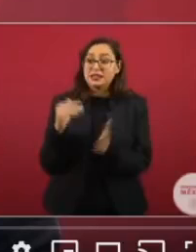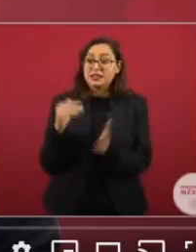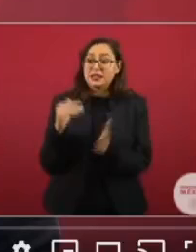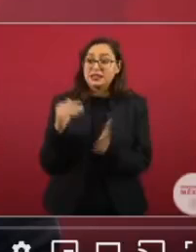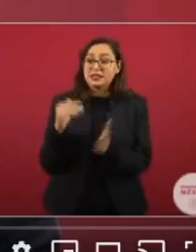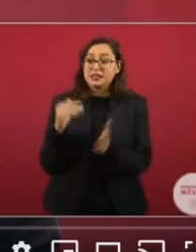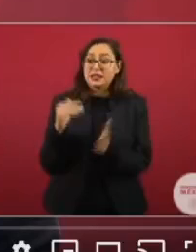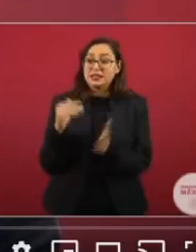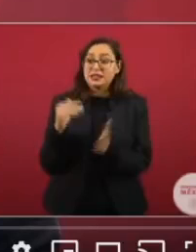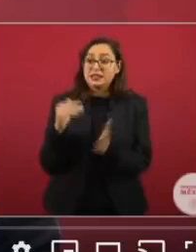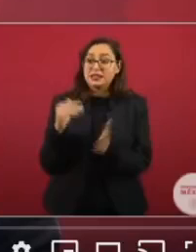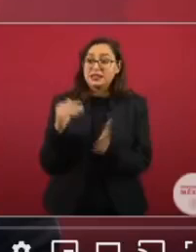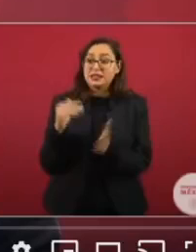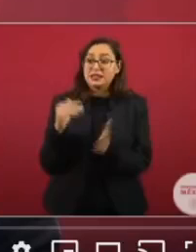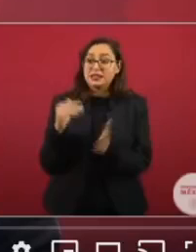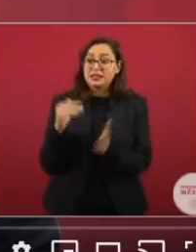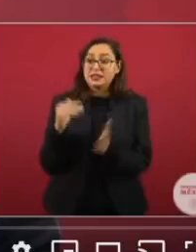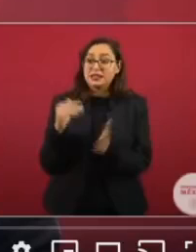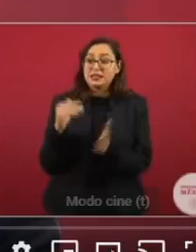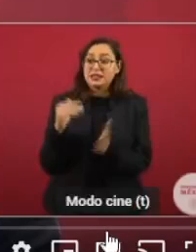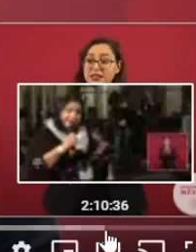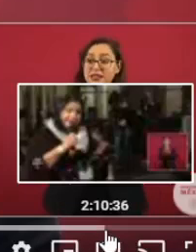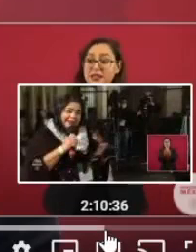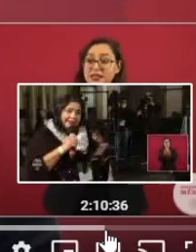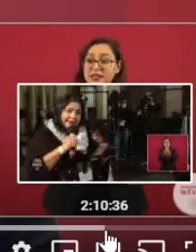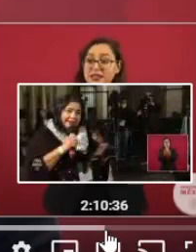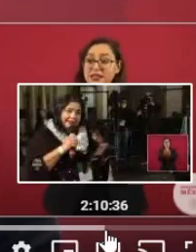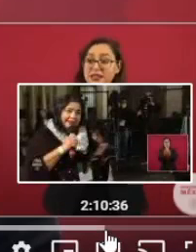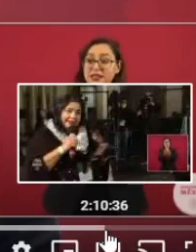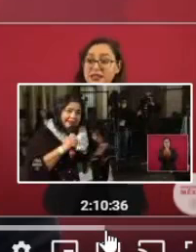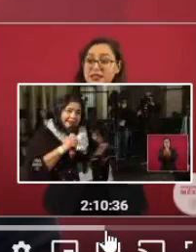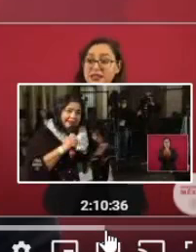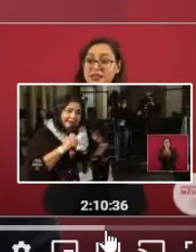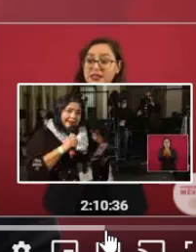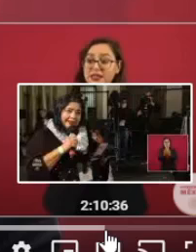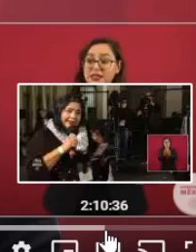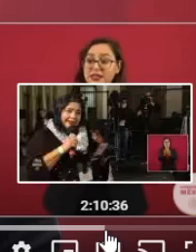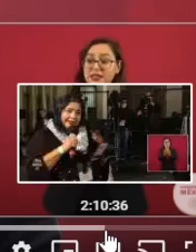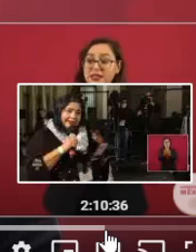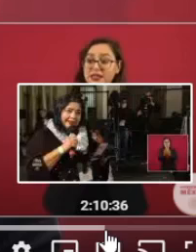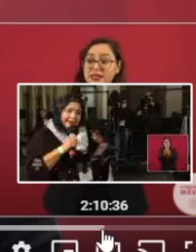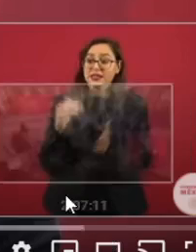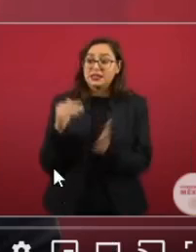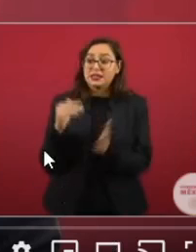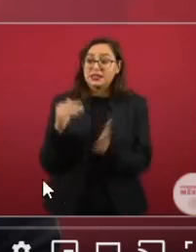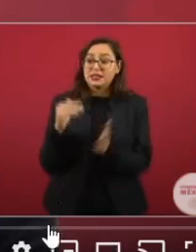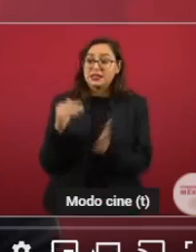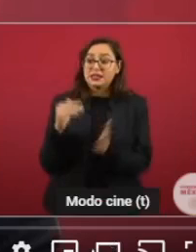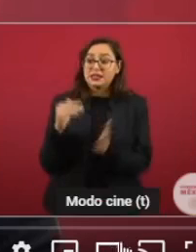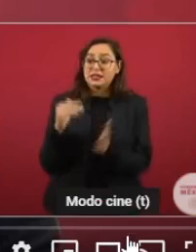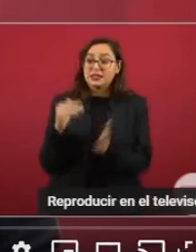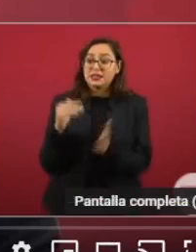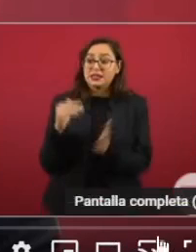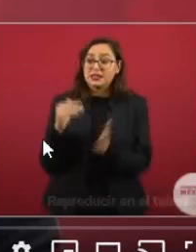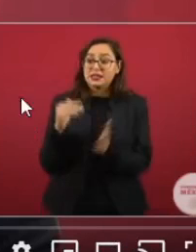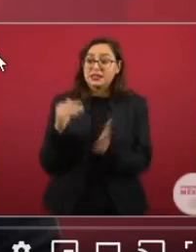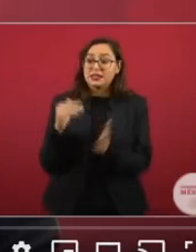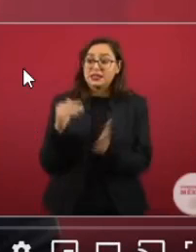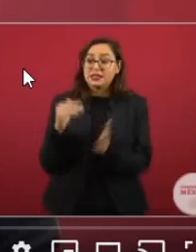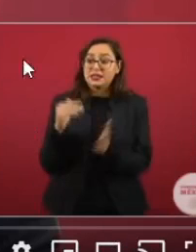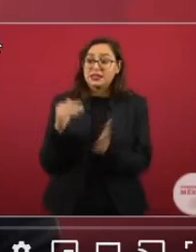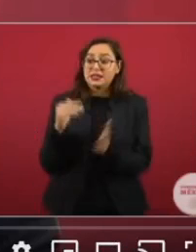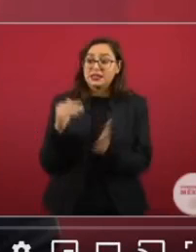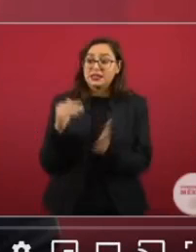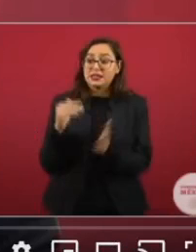77 millones de dosis, en México somos casi 130 millones de mexicanos,